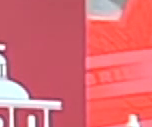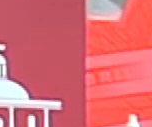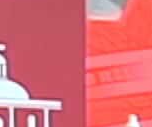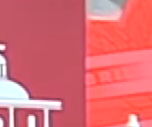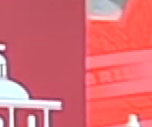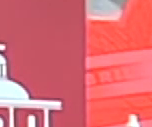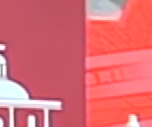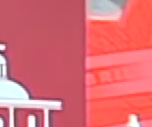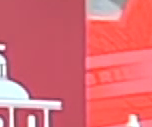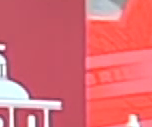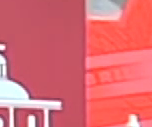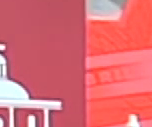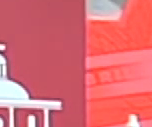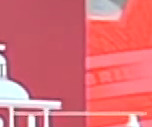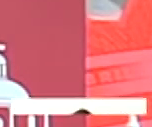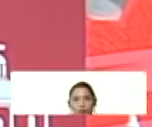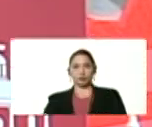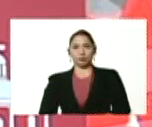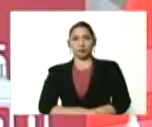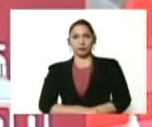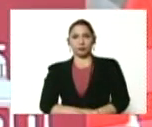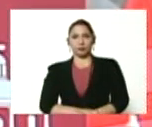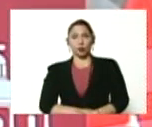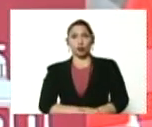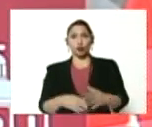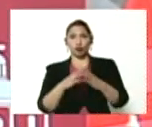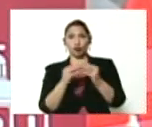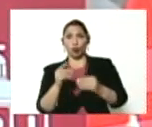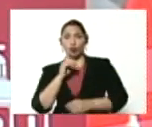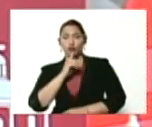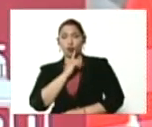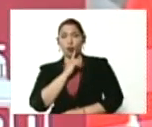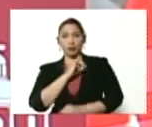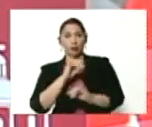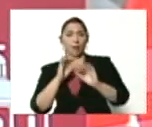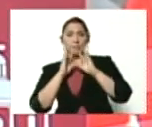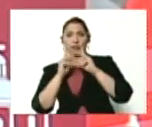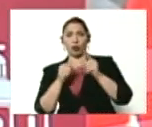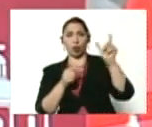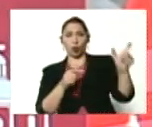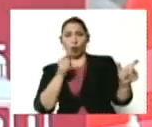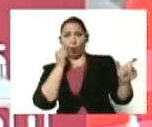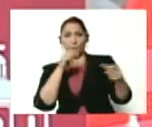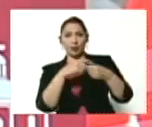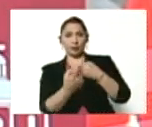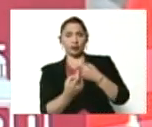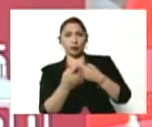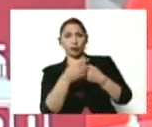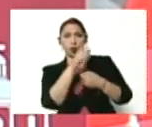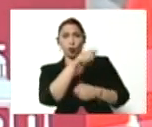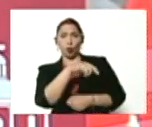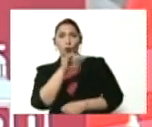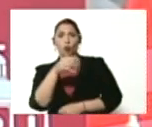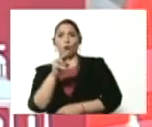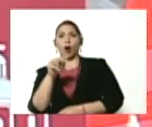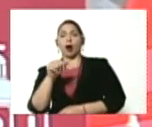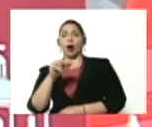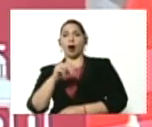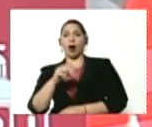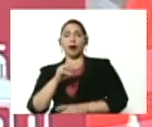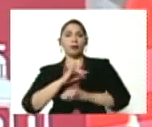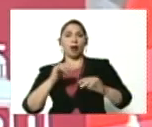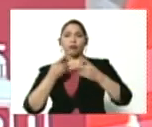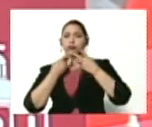Todos los nombres que han sido mencionados por el desertor Gutiérrez Aranguren ya habían sido expuestos a la opinión